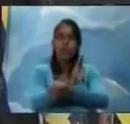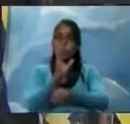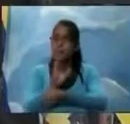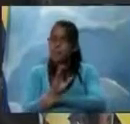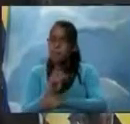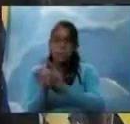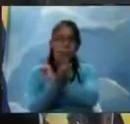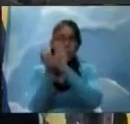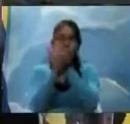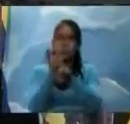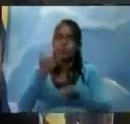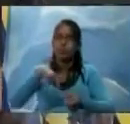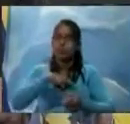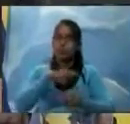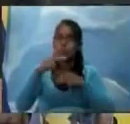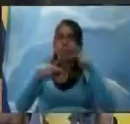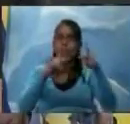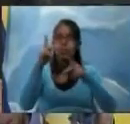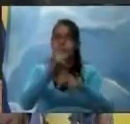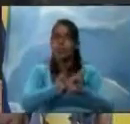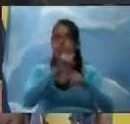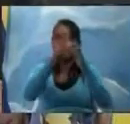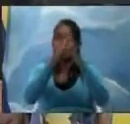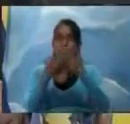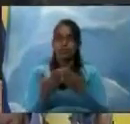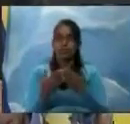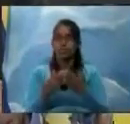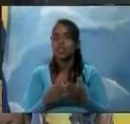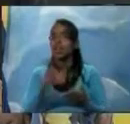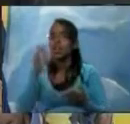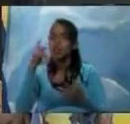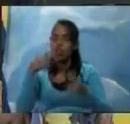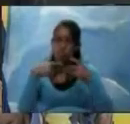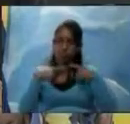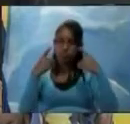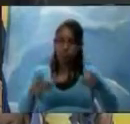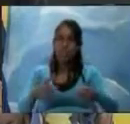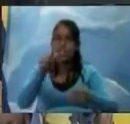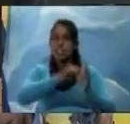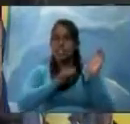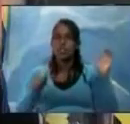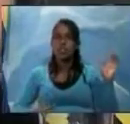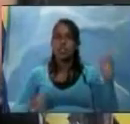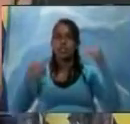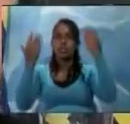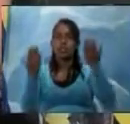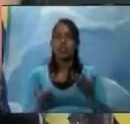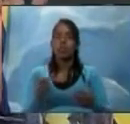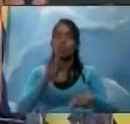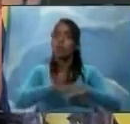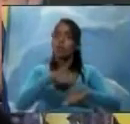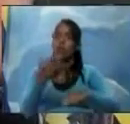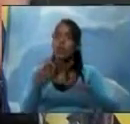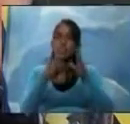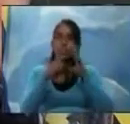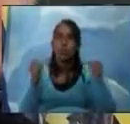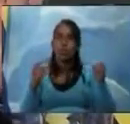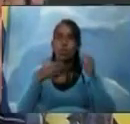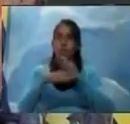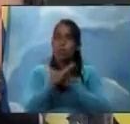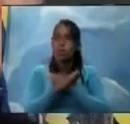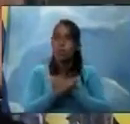convirtámonos nosotros en multiplicadores de los talentos que el Señor nos ha entregado, porque todos vamos